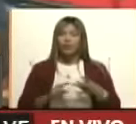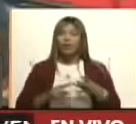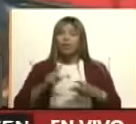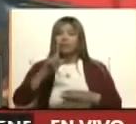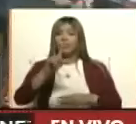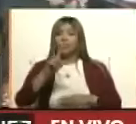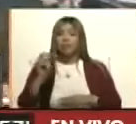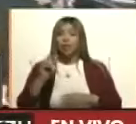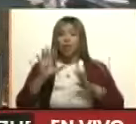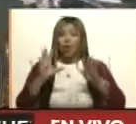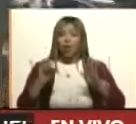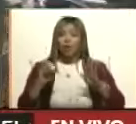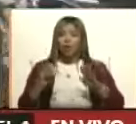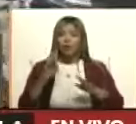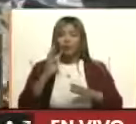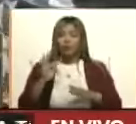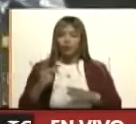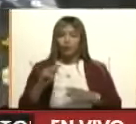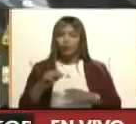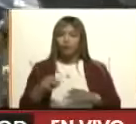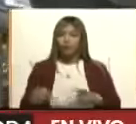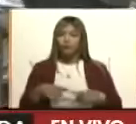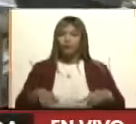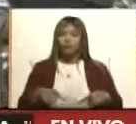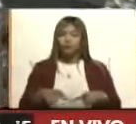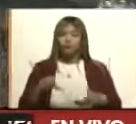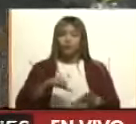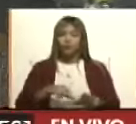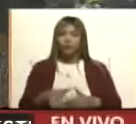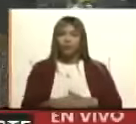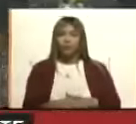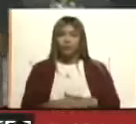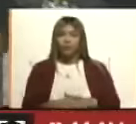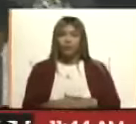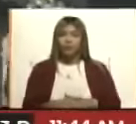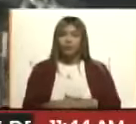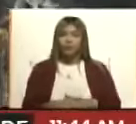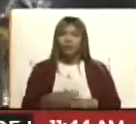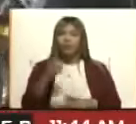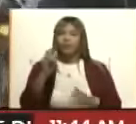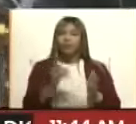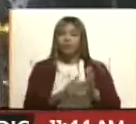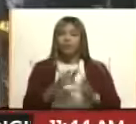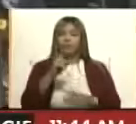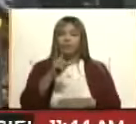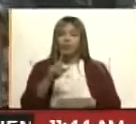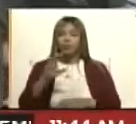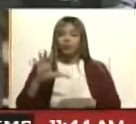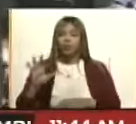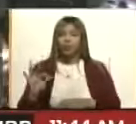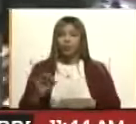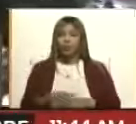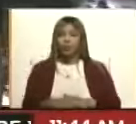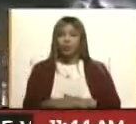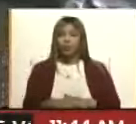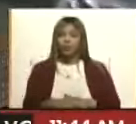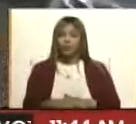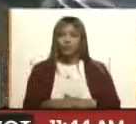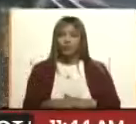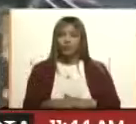190 funcionarios en la sala situacional central y 1.150